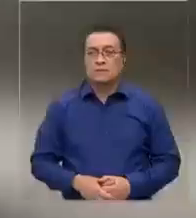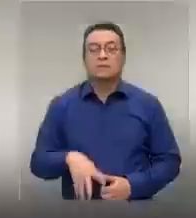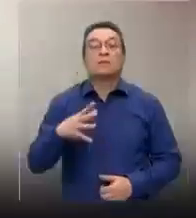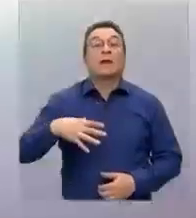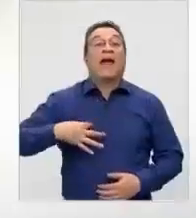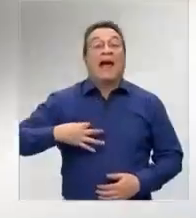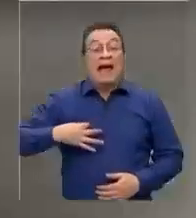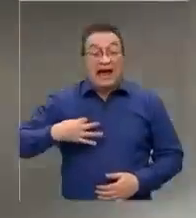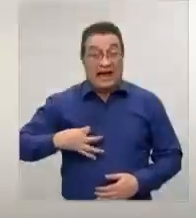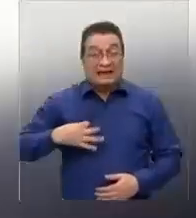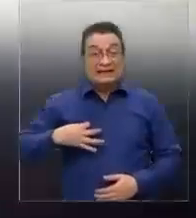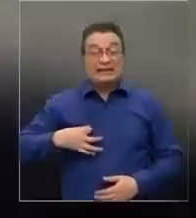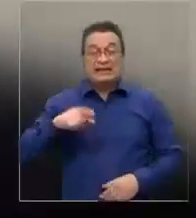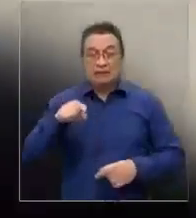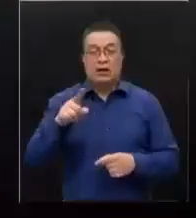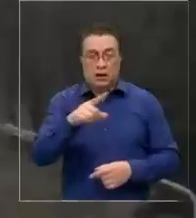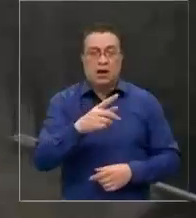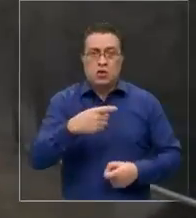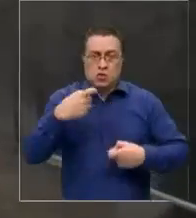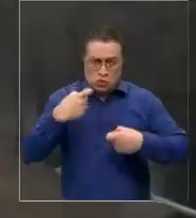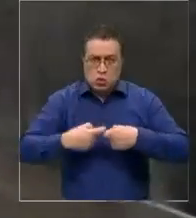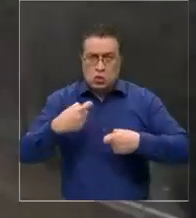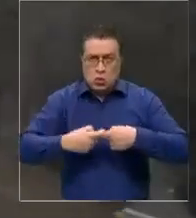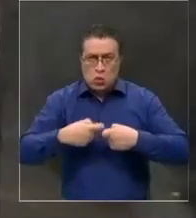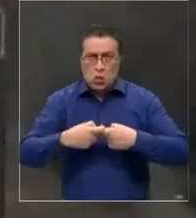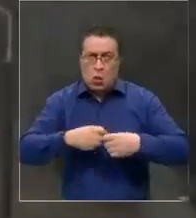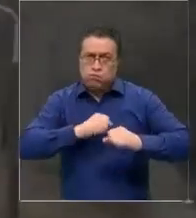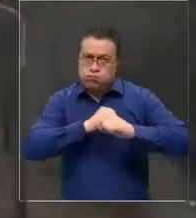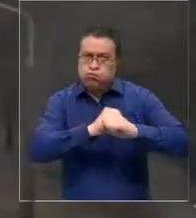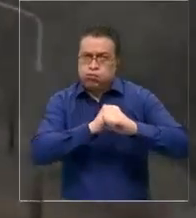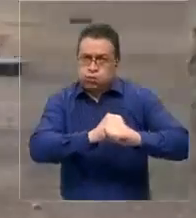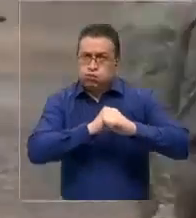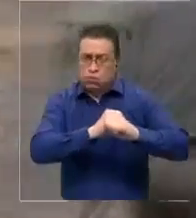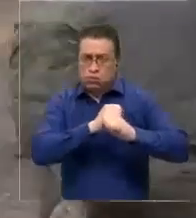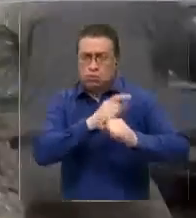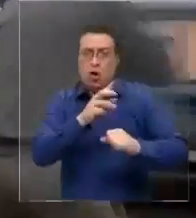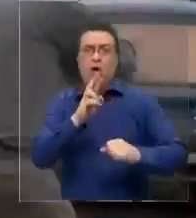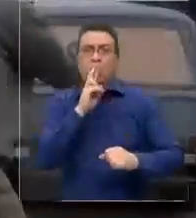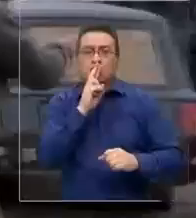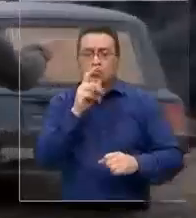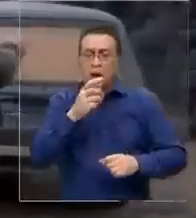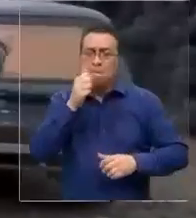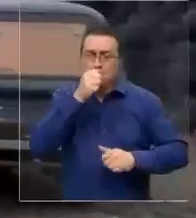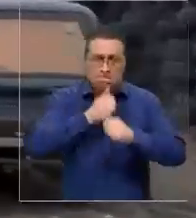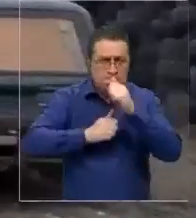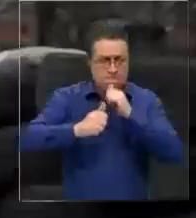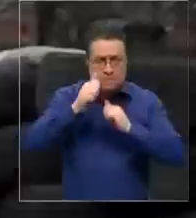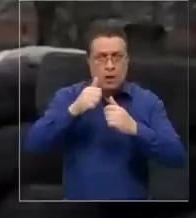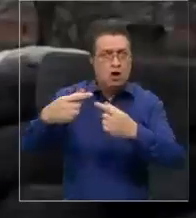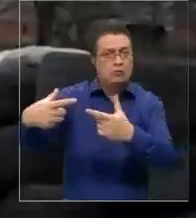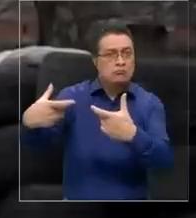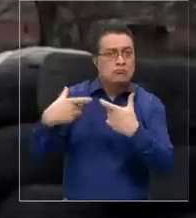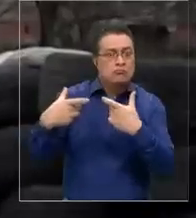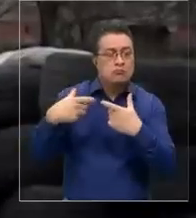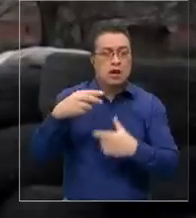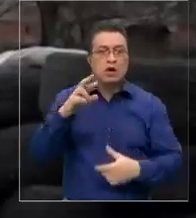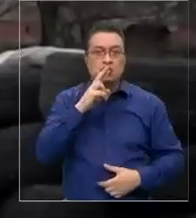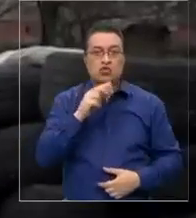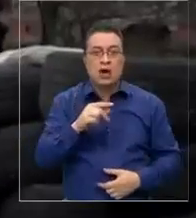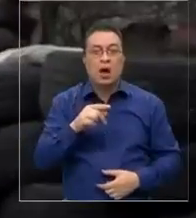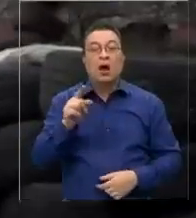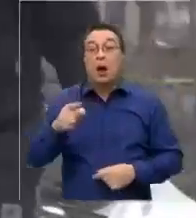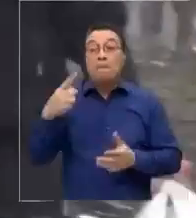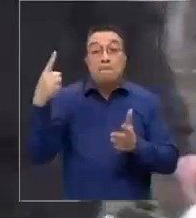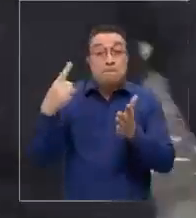Civiles que han sido parte de la férrea resistencia del pueblo ucraniano, que ha intentado aguantar estos días ante la invasión rusa, y a la vez miles